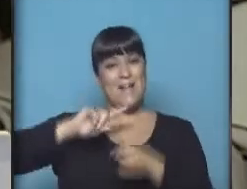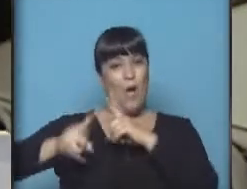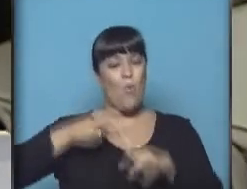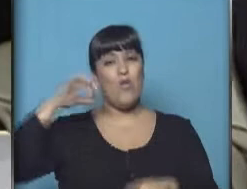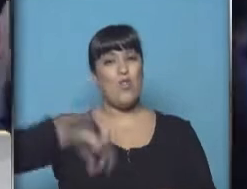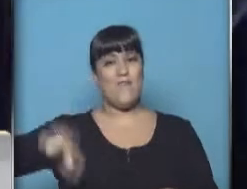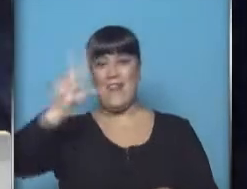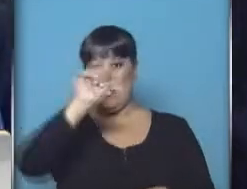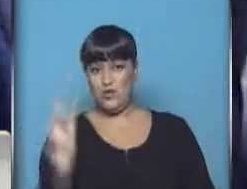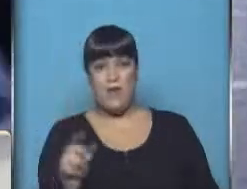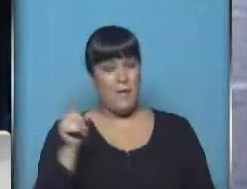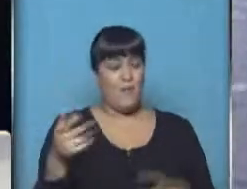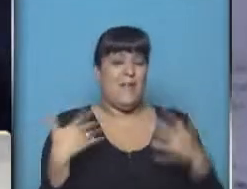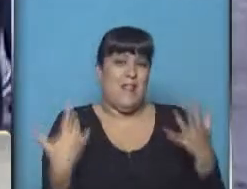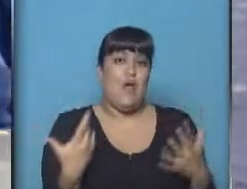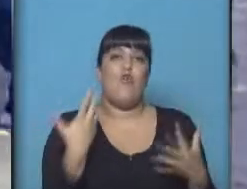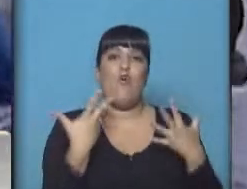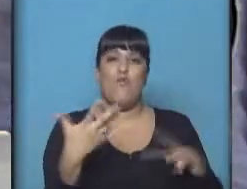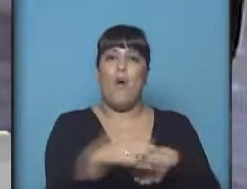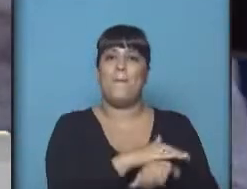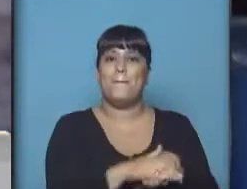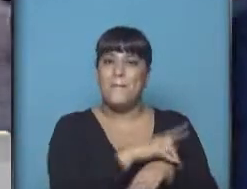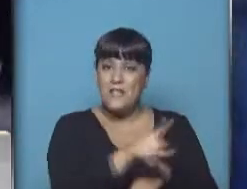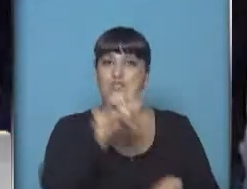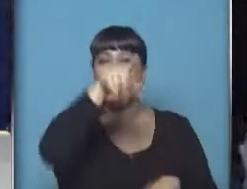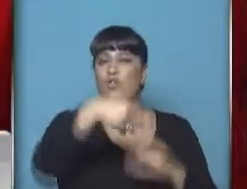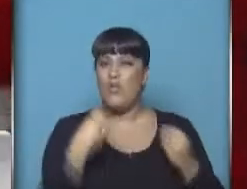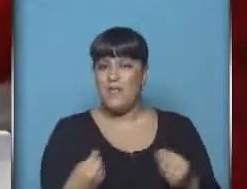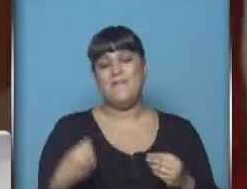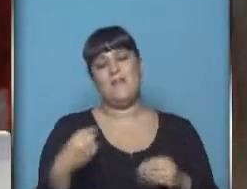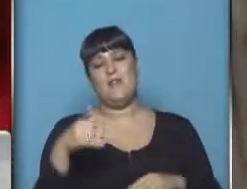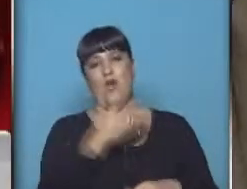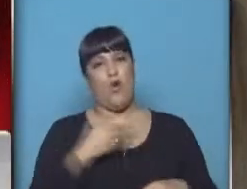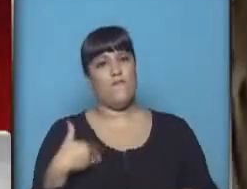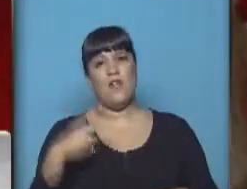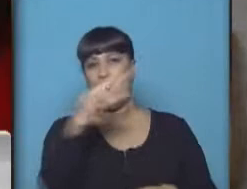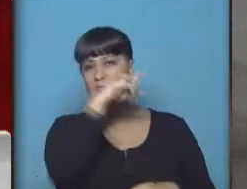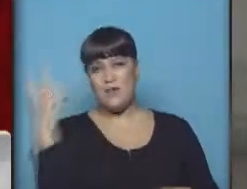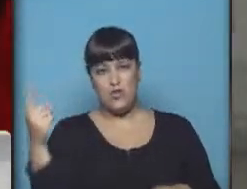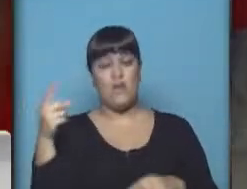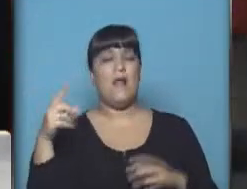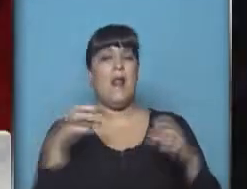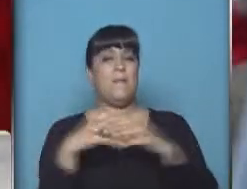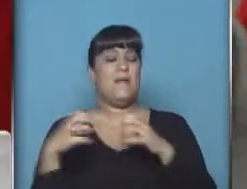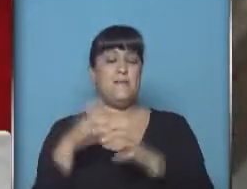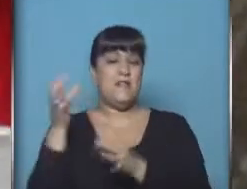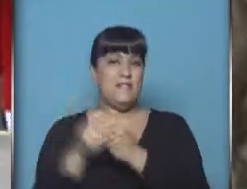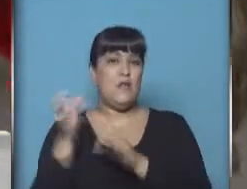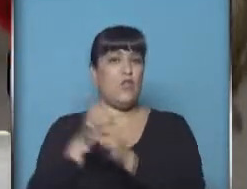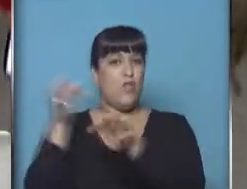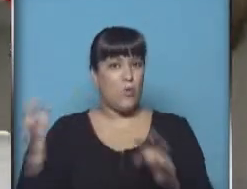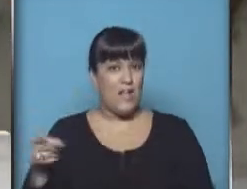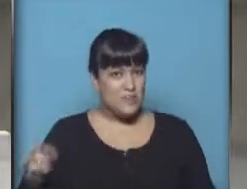te decía, es el piso lo marca el gobierno nacional a través de su paritaria en el Ministerio de Educación, y a partir de ahí